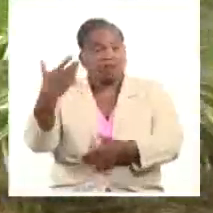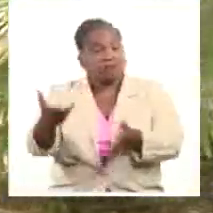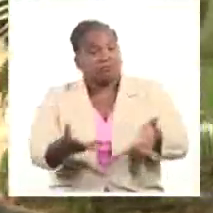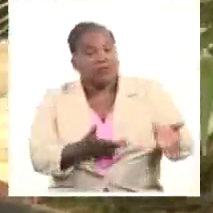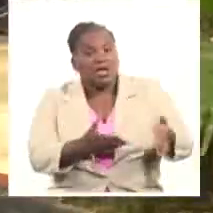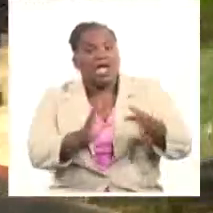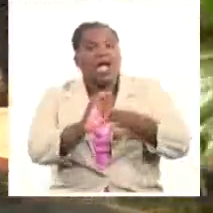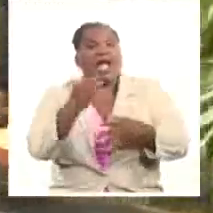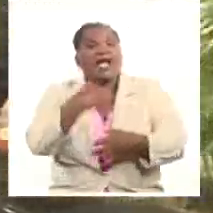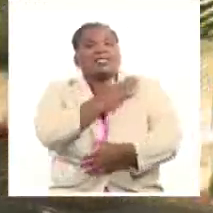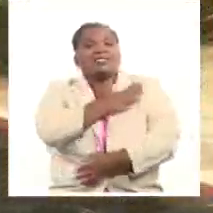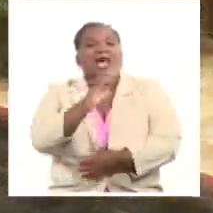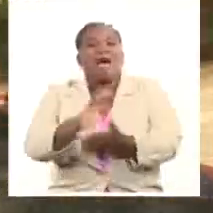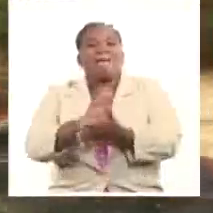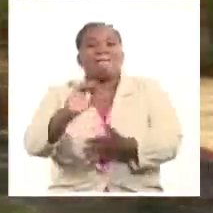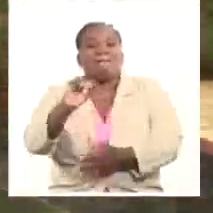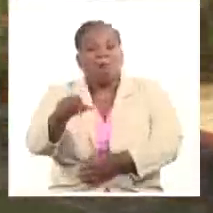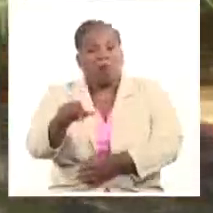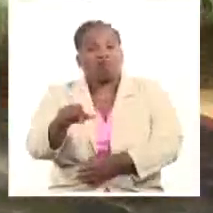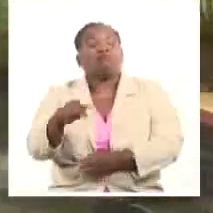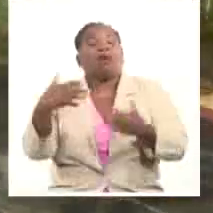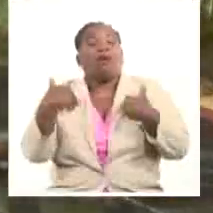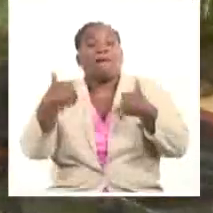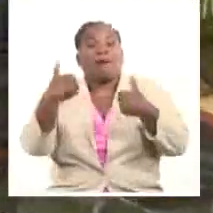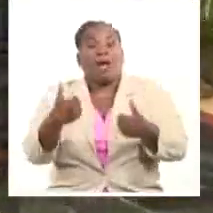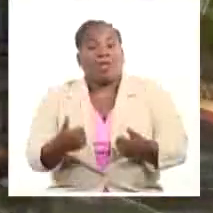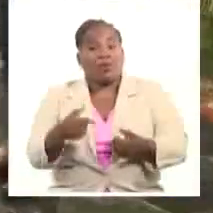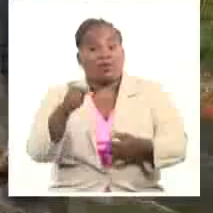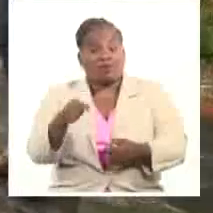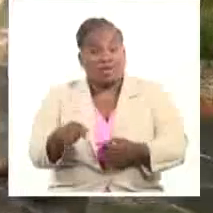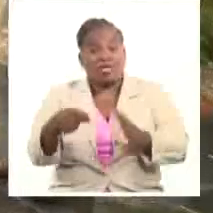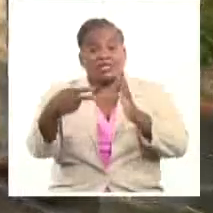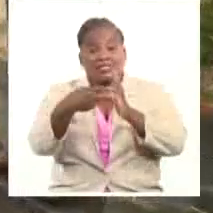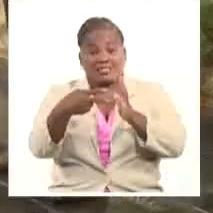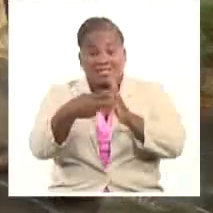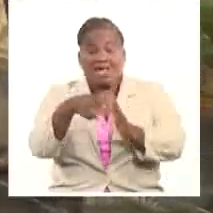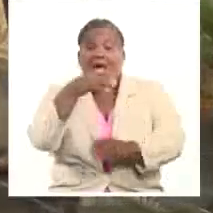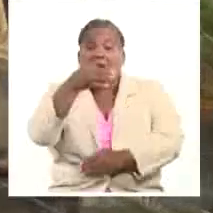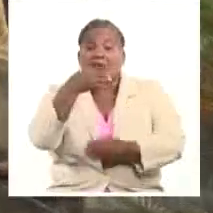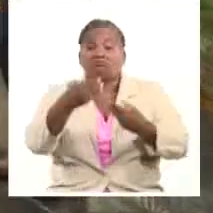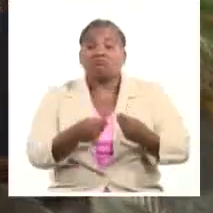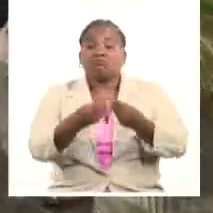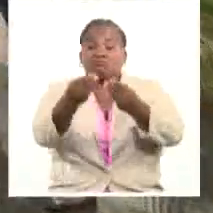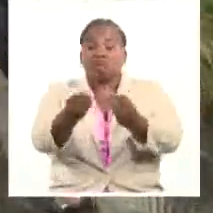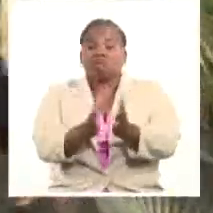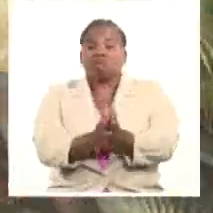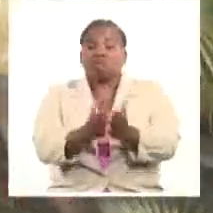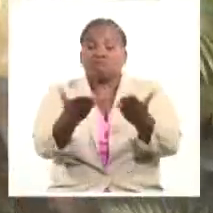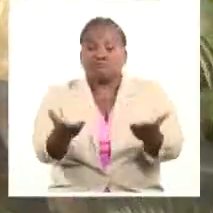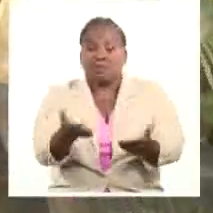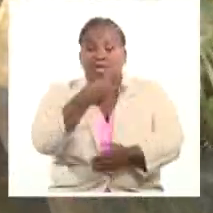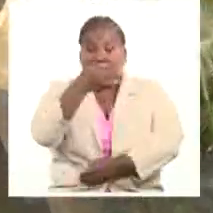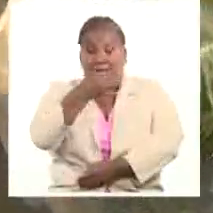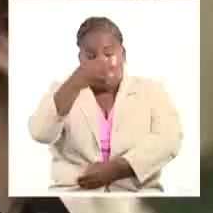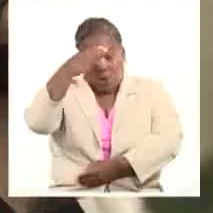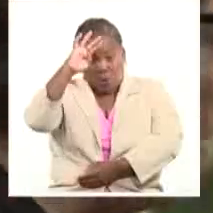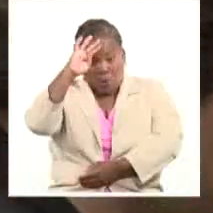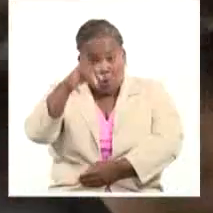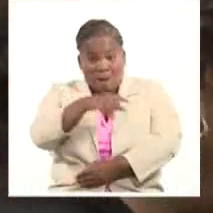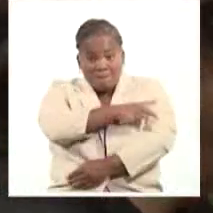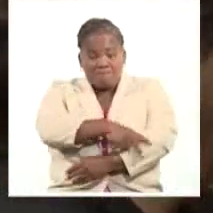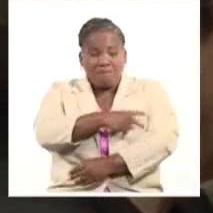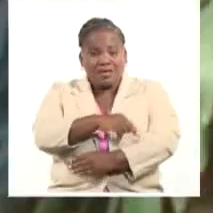Ghassan Obeid, embajador de la República Árabe Siria, quien, al entregar sus cartas credenciales, llamó a Cuba país hermano y